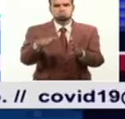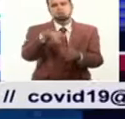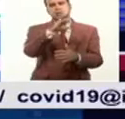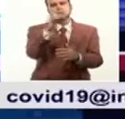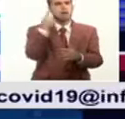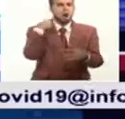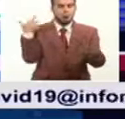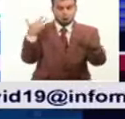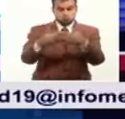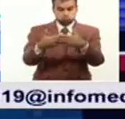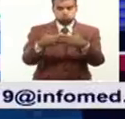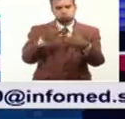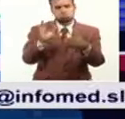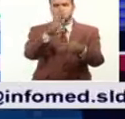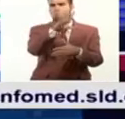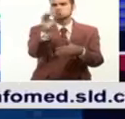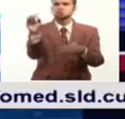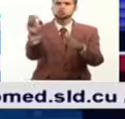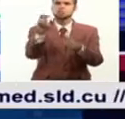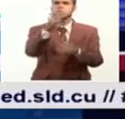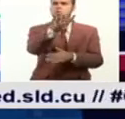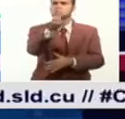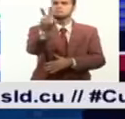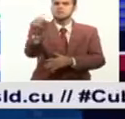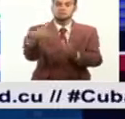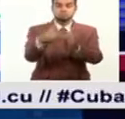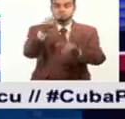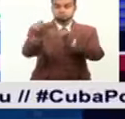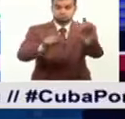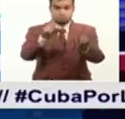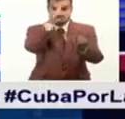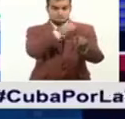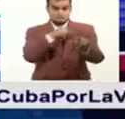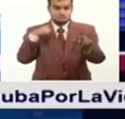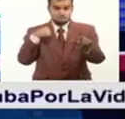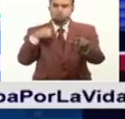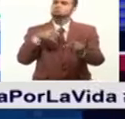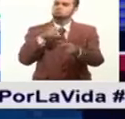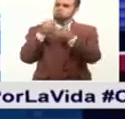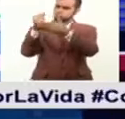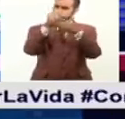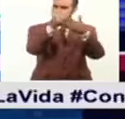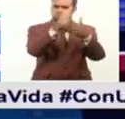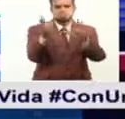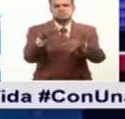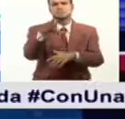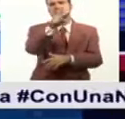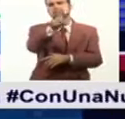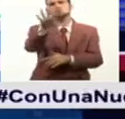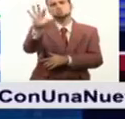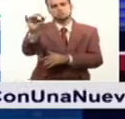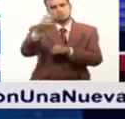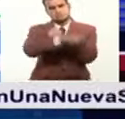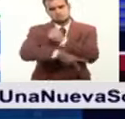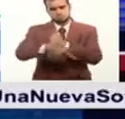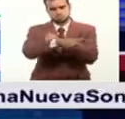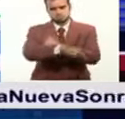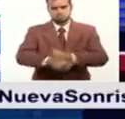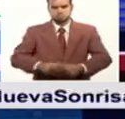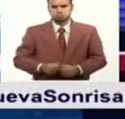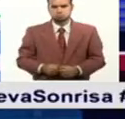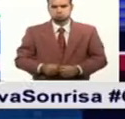profesionales de la salud cubanos han estado presentes en 150 países. Han realizado más de